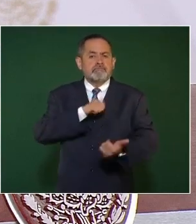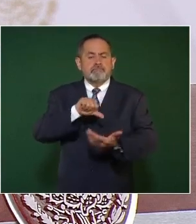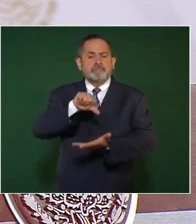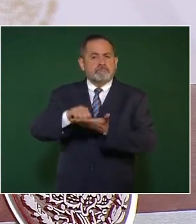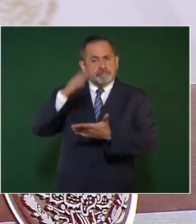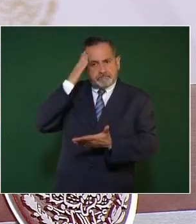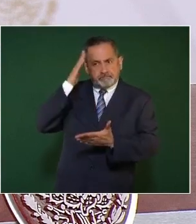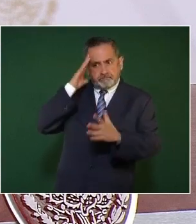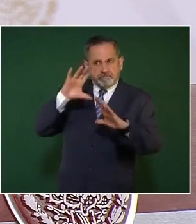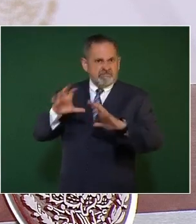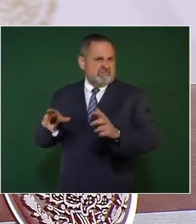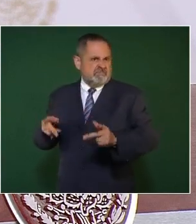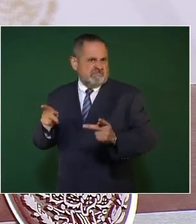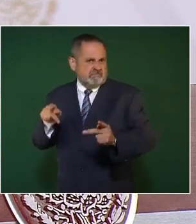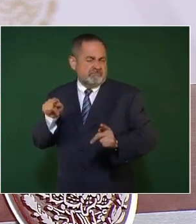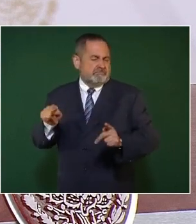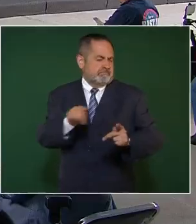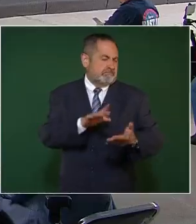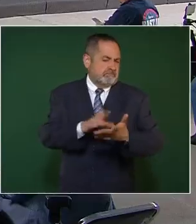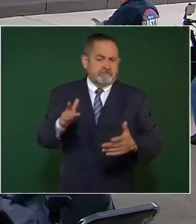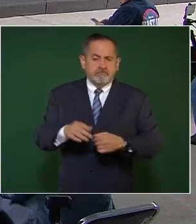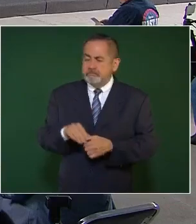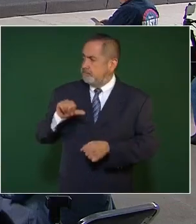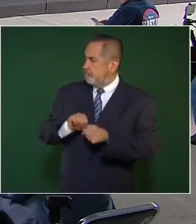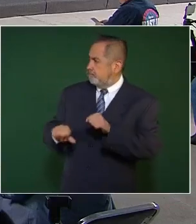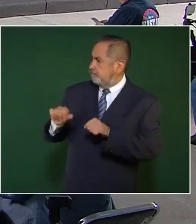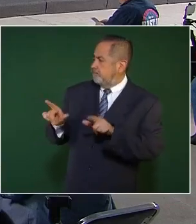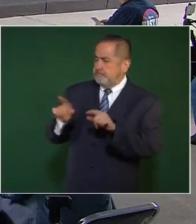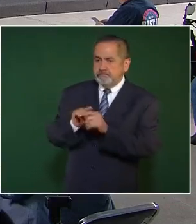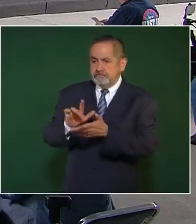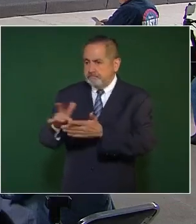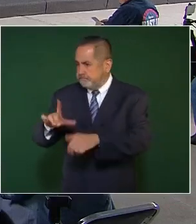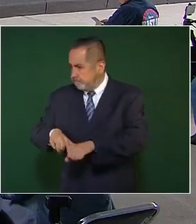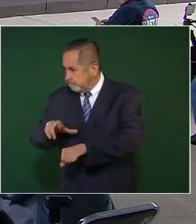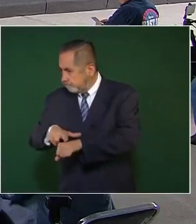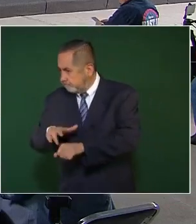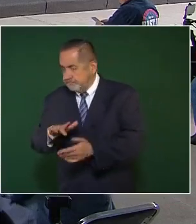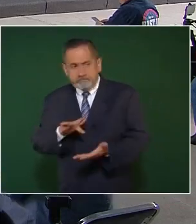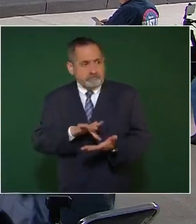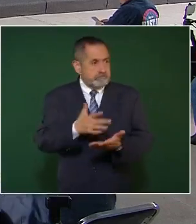país. Por el día de hoy es todo. Muchas gracias, gobernador. Muchas gracias, presidente.